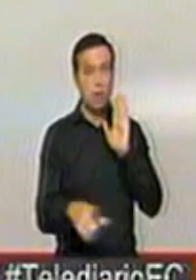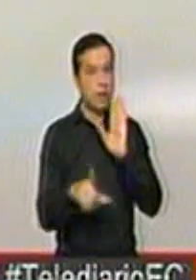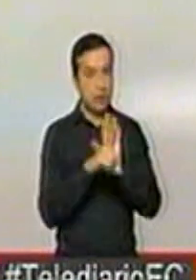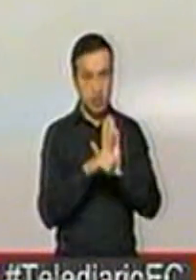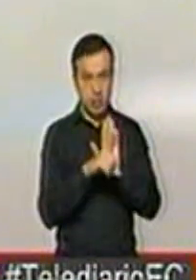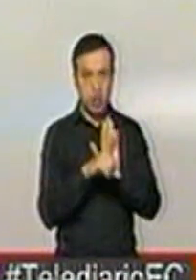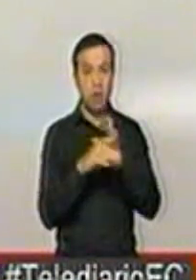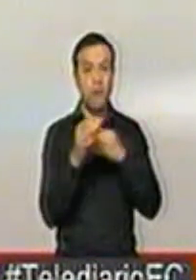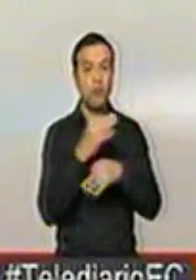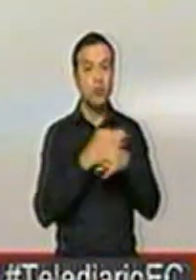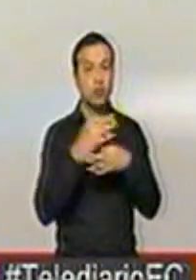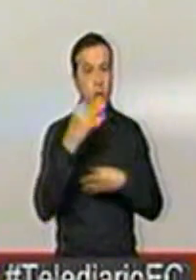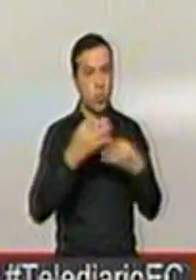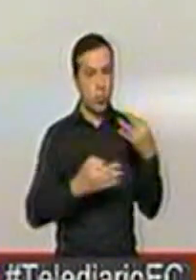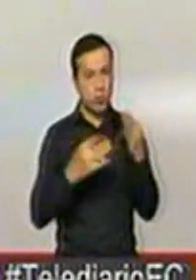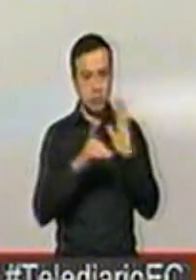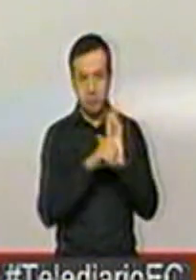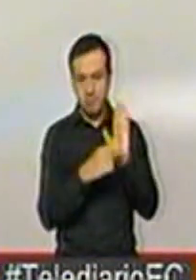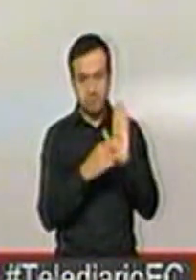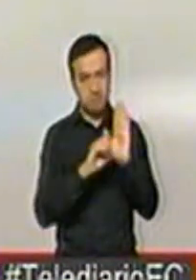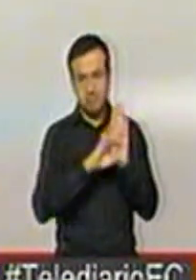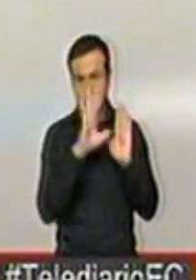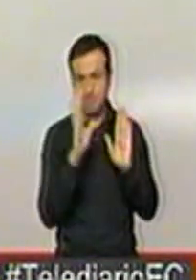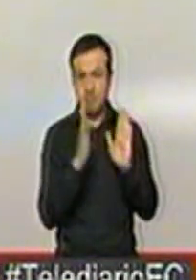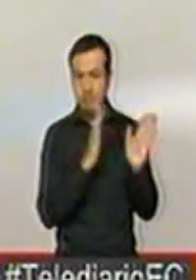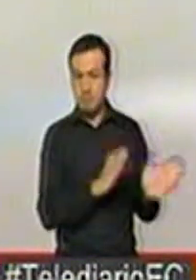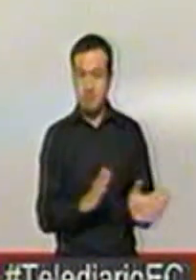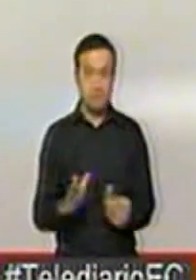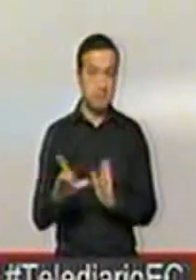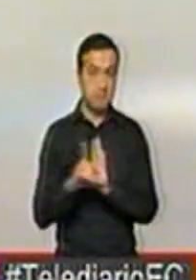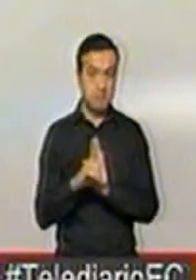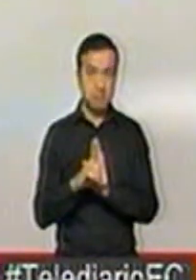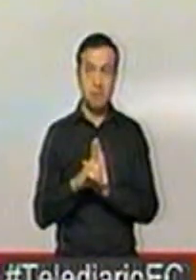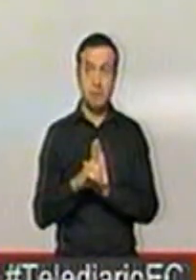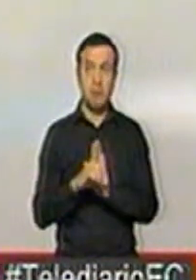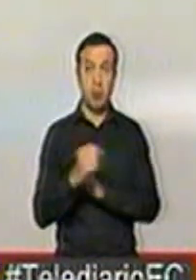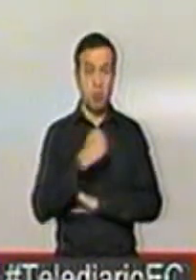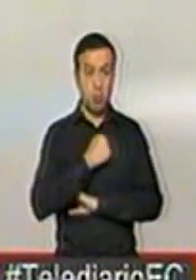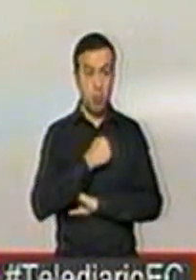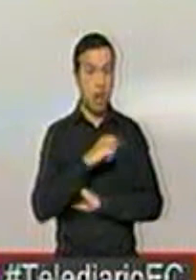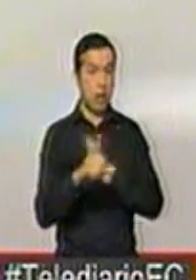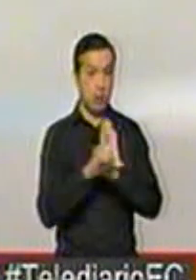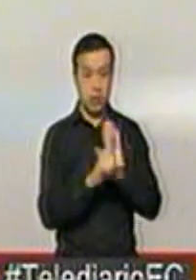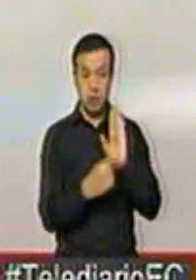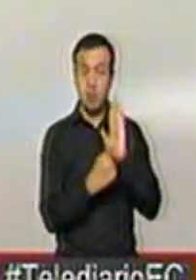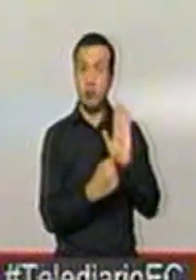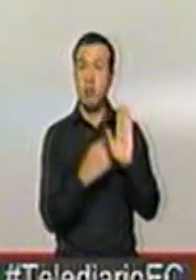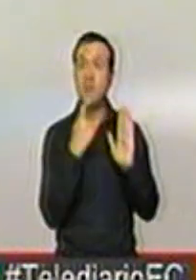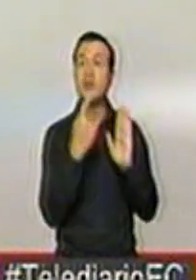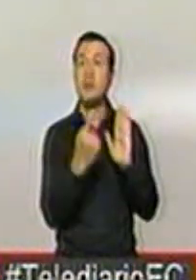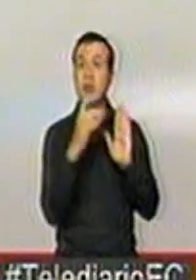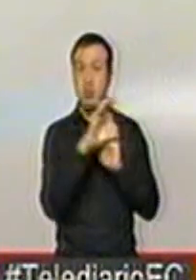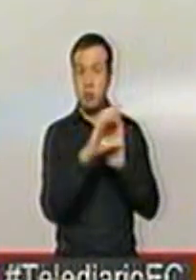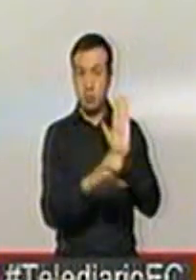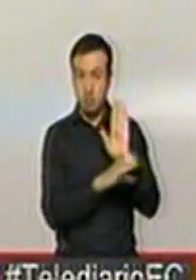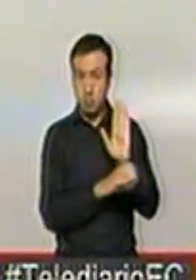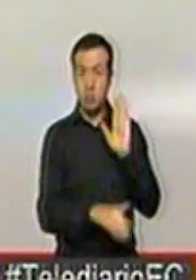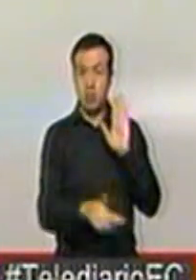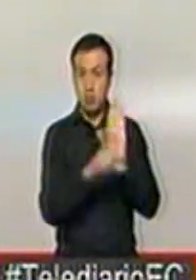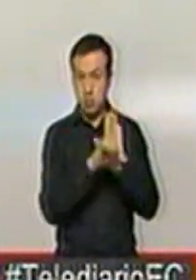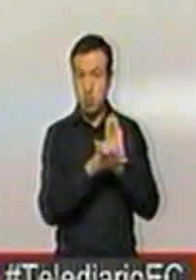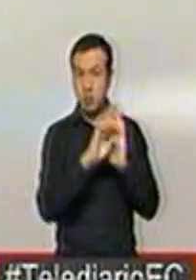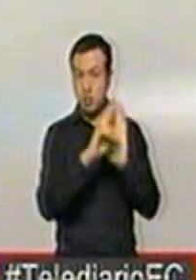orgánico de la función judicial nuestro ordenamiento jurídico y cuando digo nuestro ordenamiento jurídico me refiero a la constitución leyes y